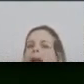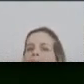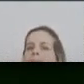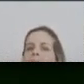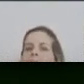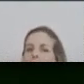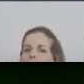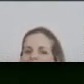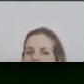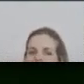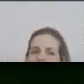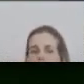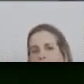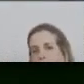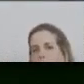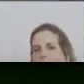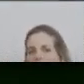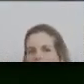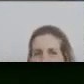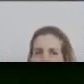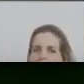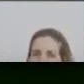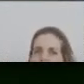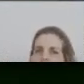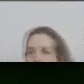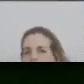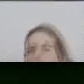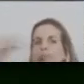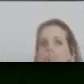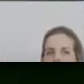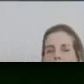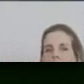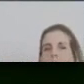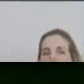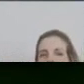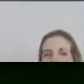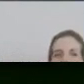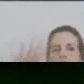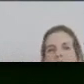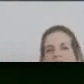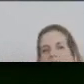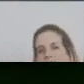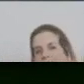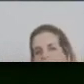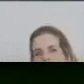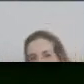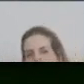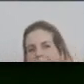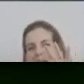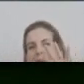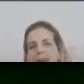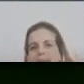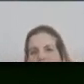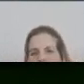una de los latinoamericanos sean parte de este continente maravilloso. No queremos